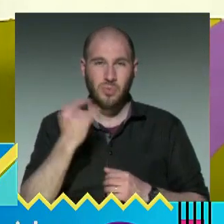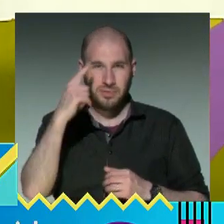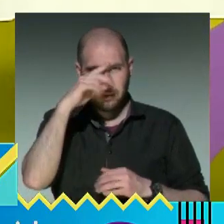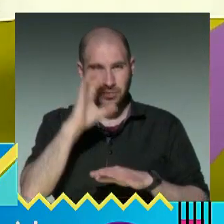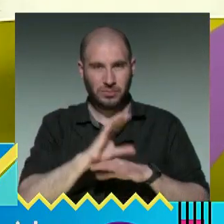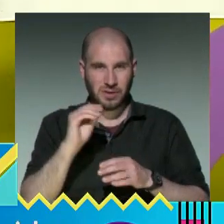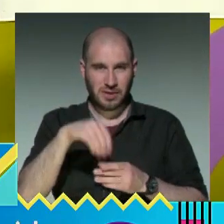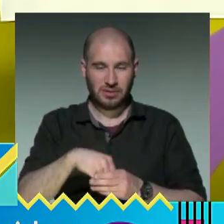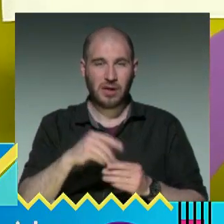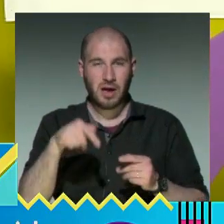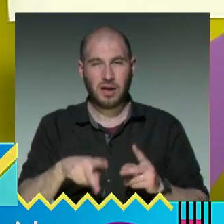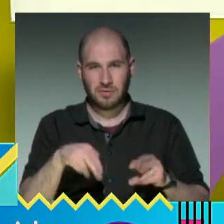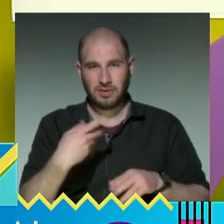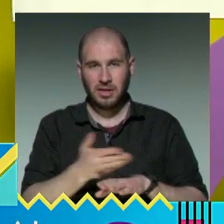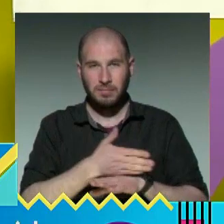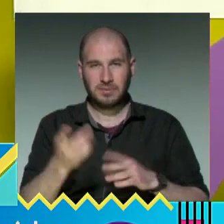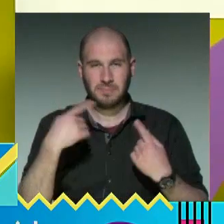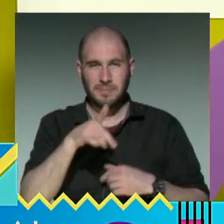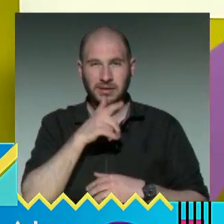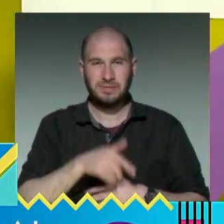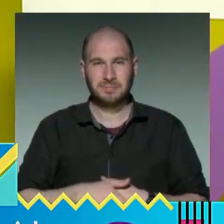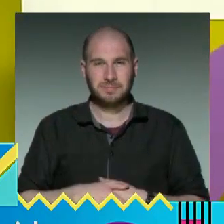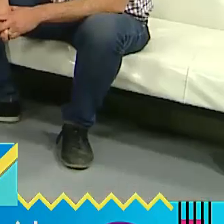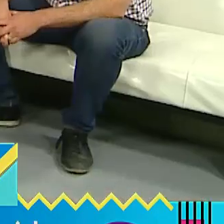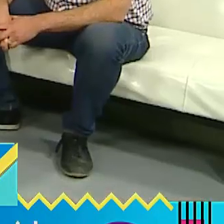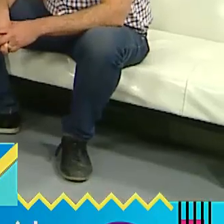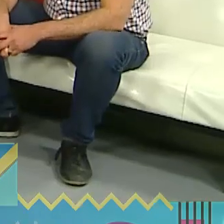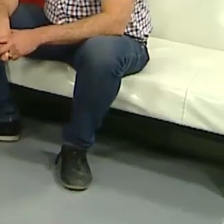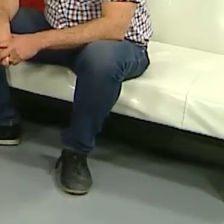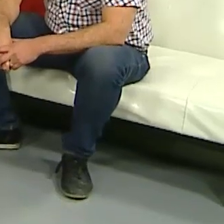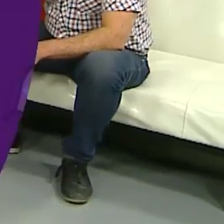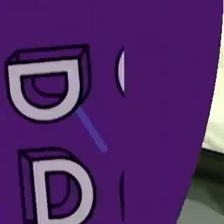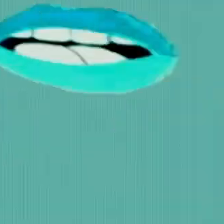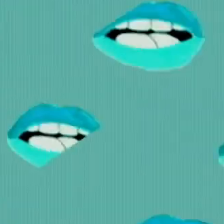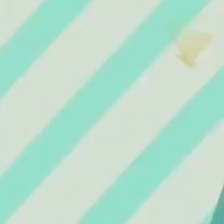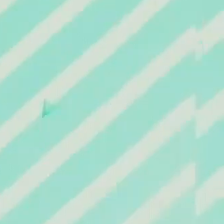Universidad Nacional de Cuyo. Nos vamos a un corte y enseguida continuamos con más distintos parecidos.